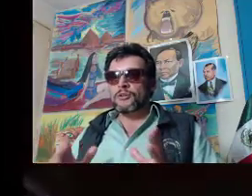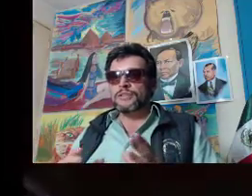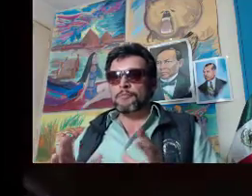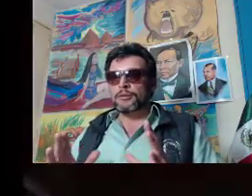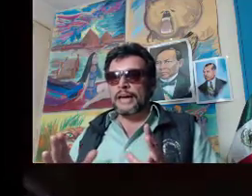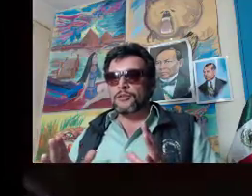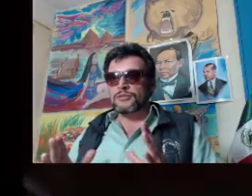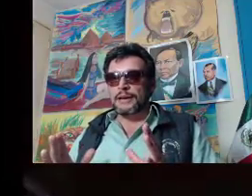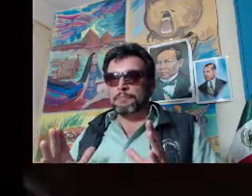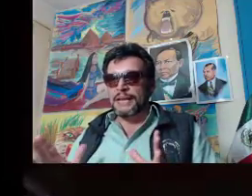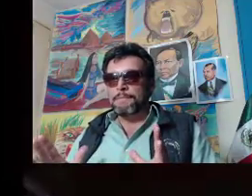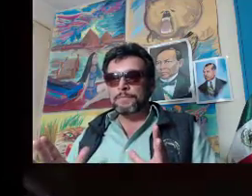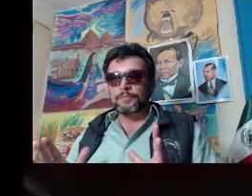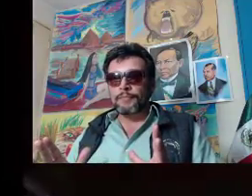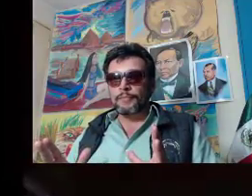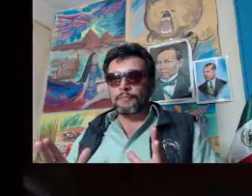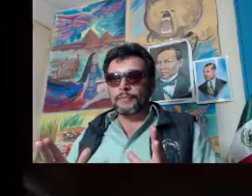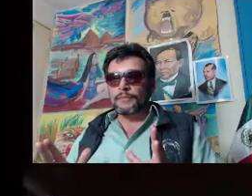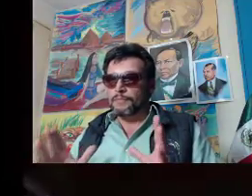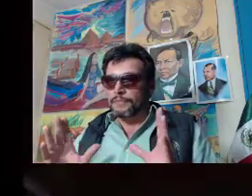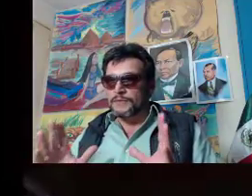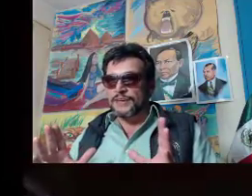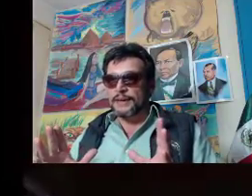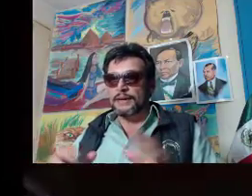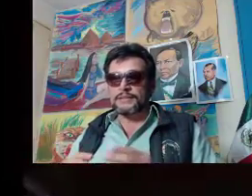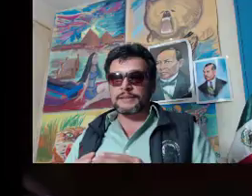cada uno de los diputados del PRI